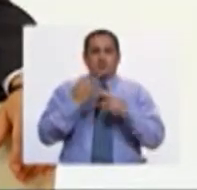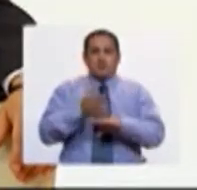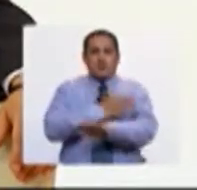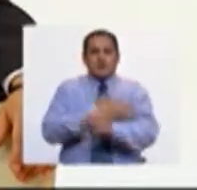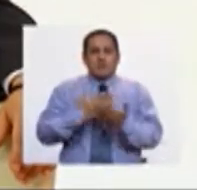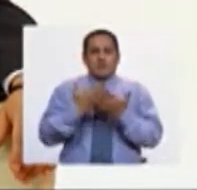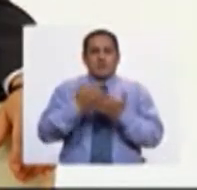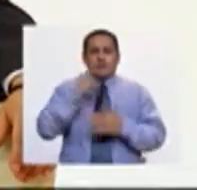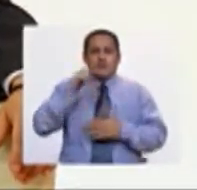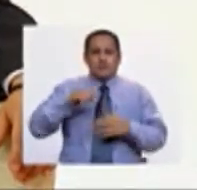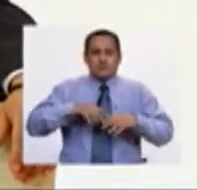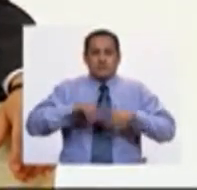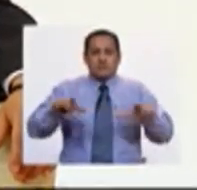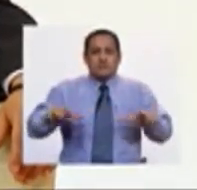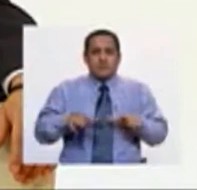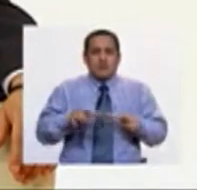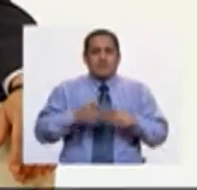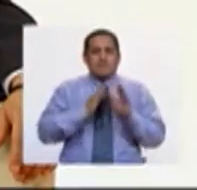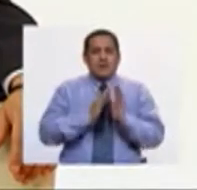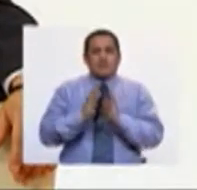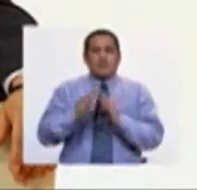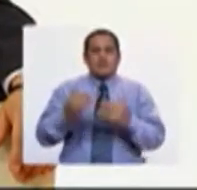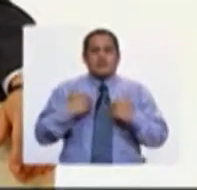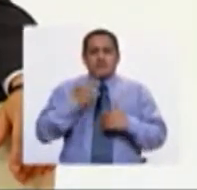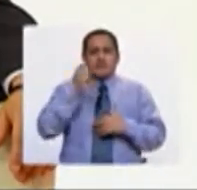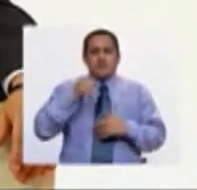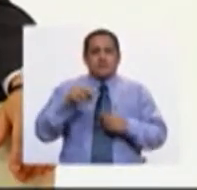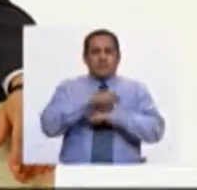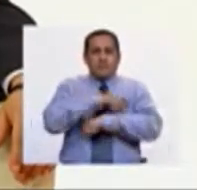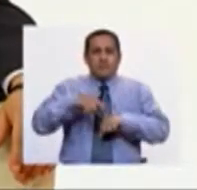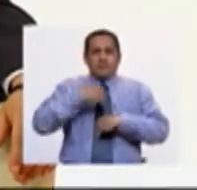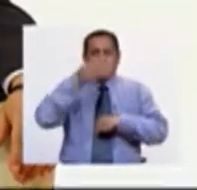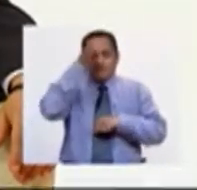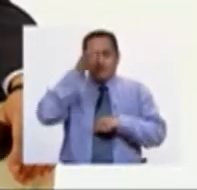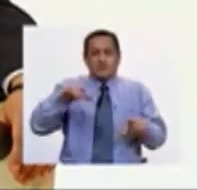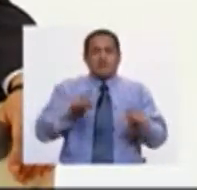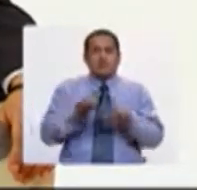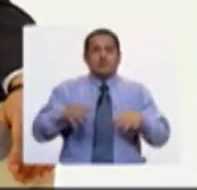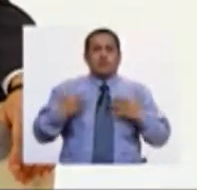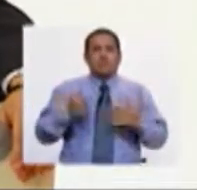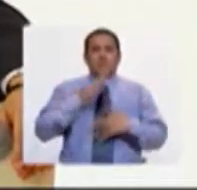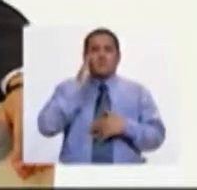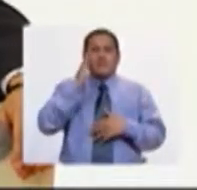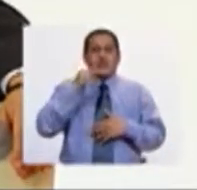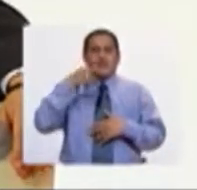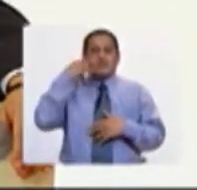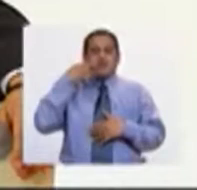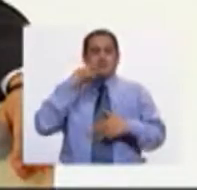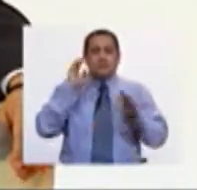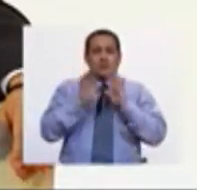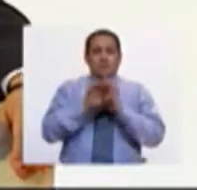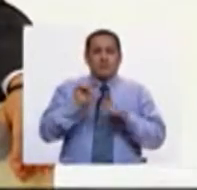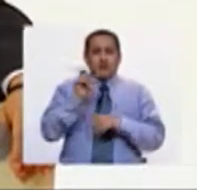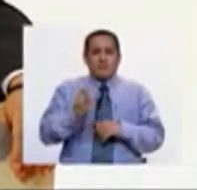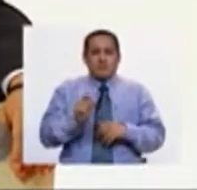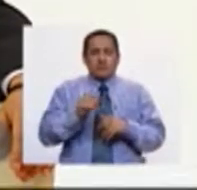nacional, necesitamos Fuerzas Armadas preparadas, necesitamos Fuerzas Armadas profesionales. Yo no puedo mandar al BRAE